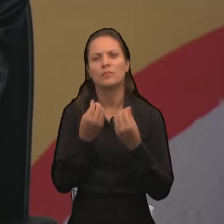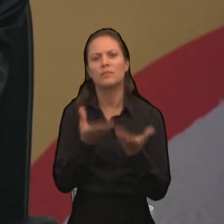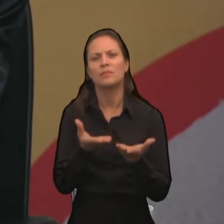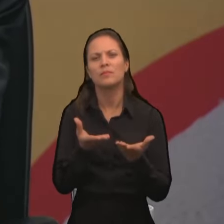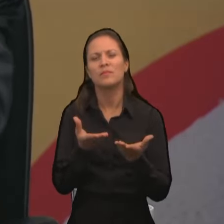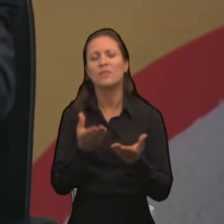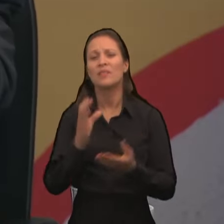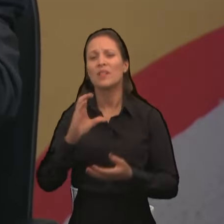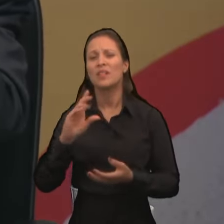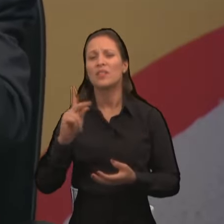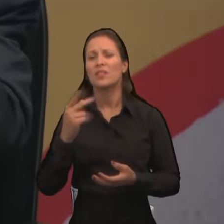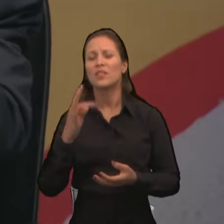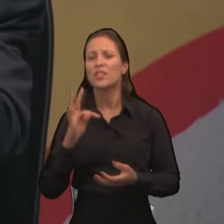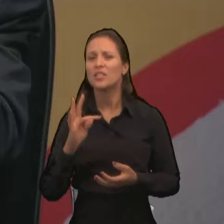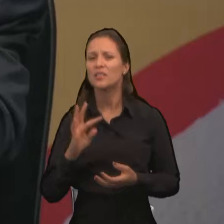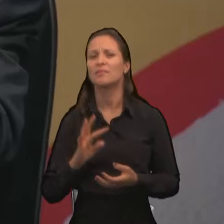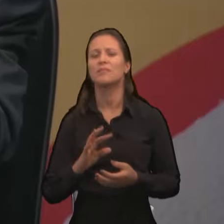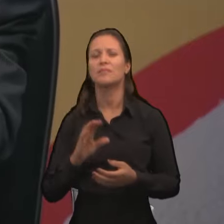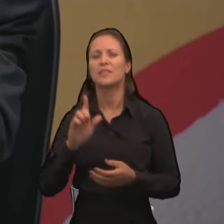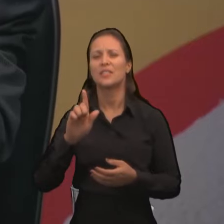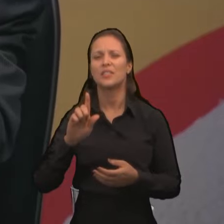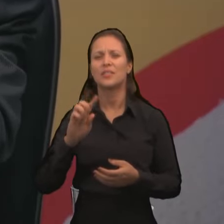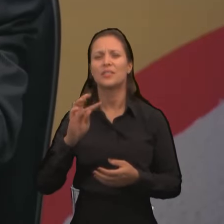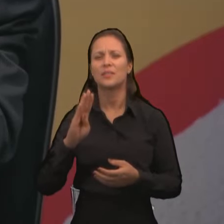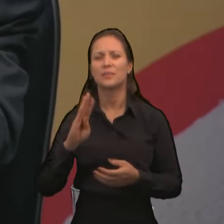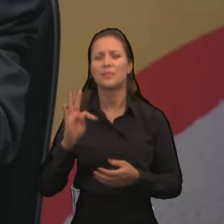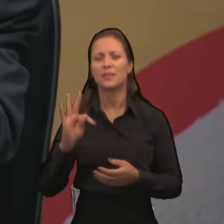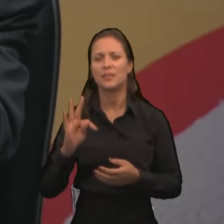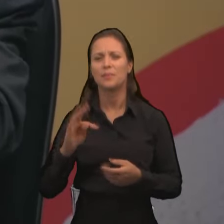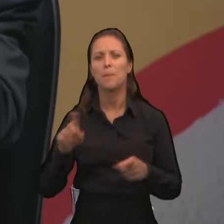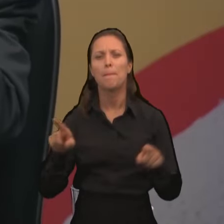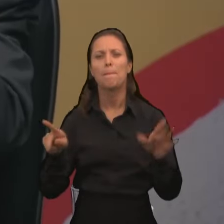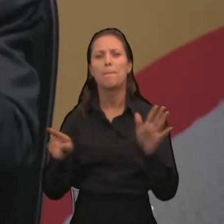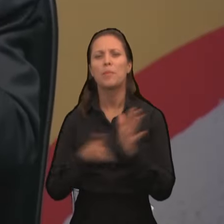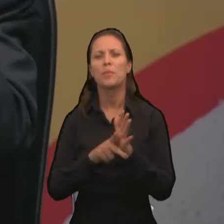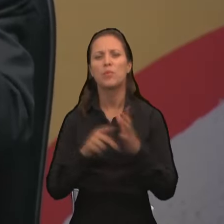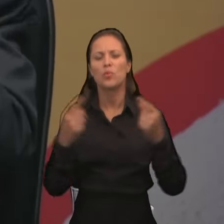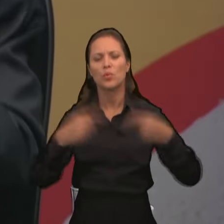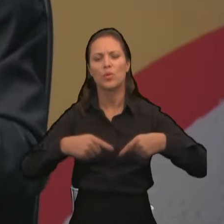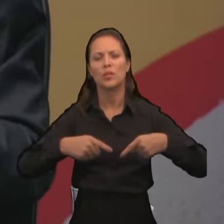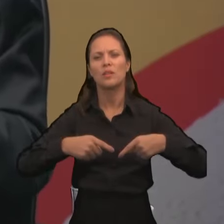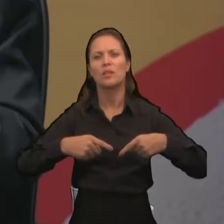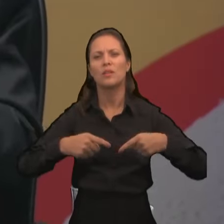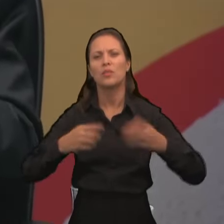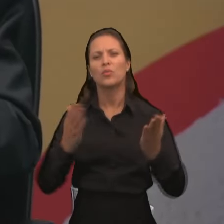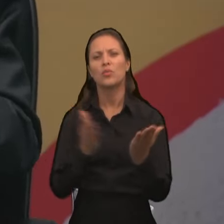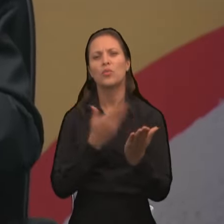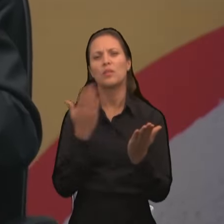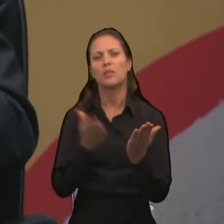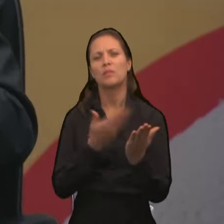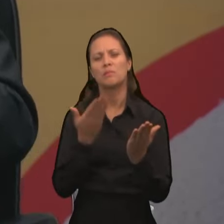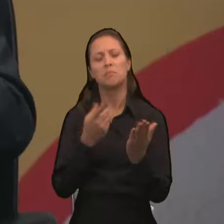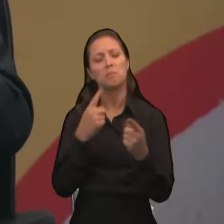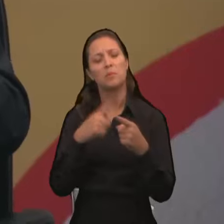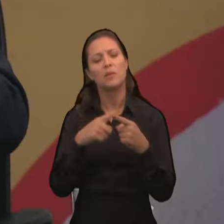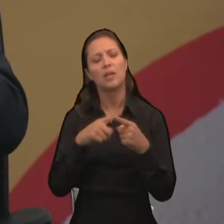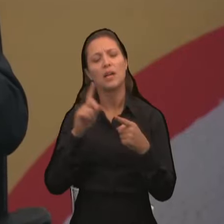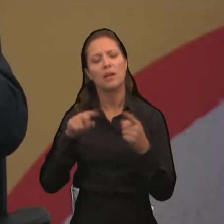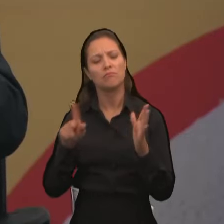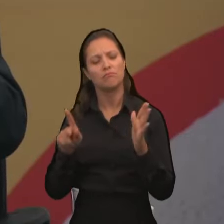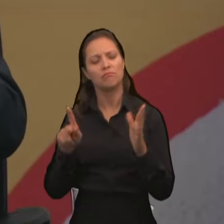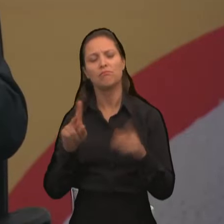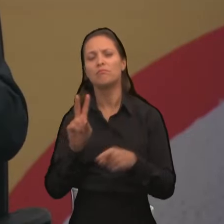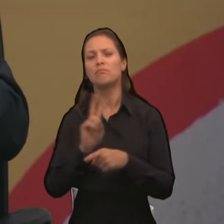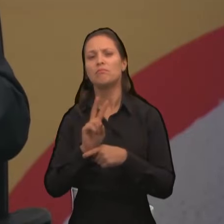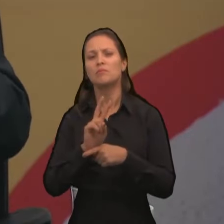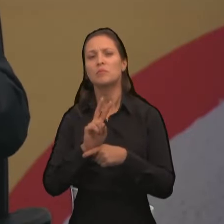la operación del ChatGPT con material del New York Times, que decían que era material